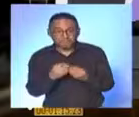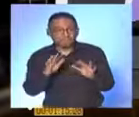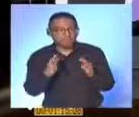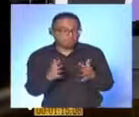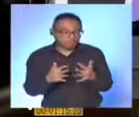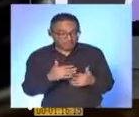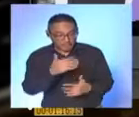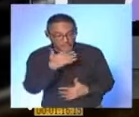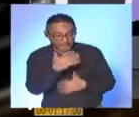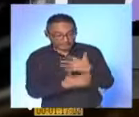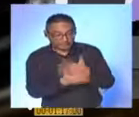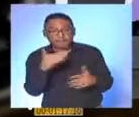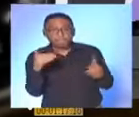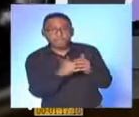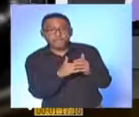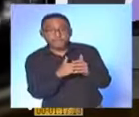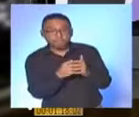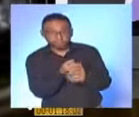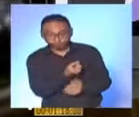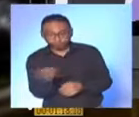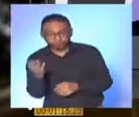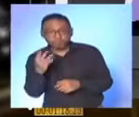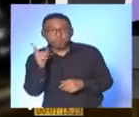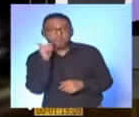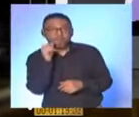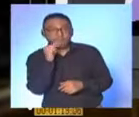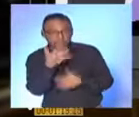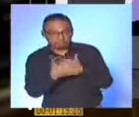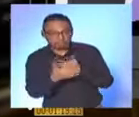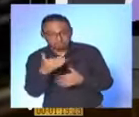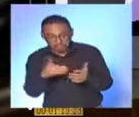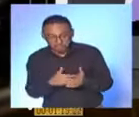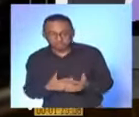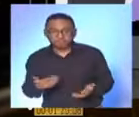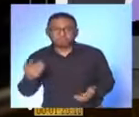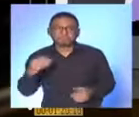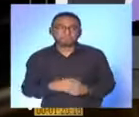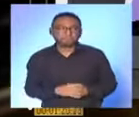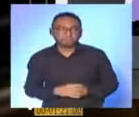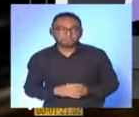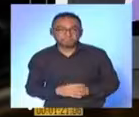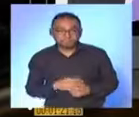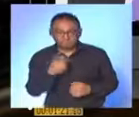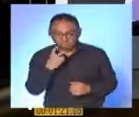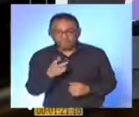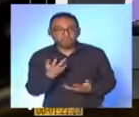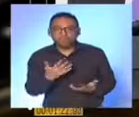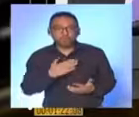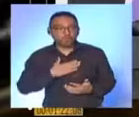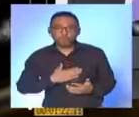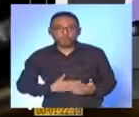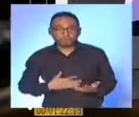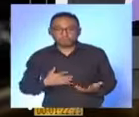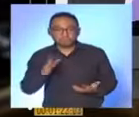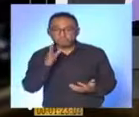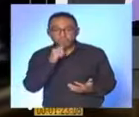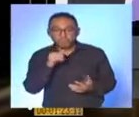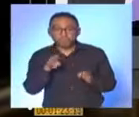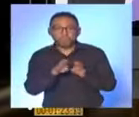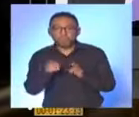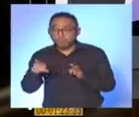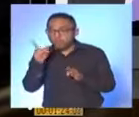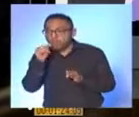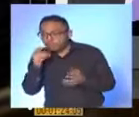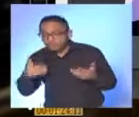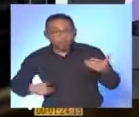mil elementos. Entonces, no es ni siquiera justo para quienes andan en la materia de la